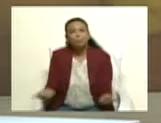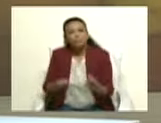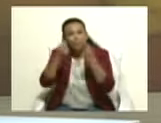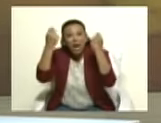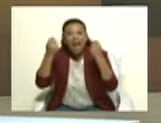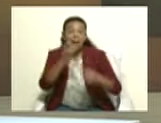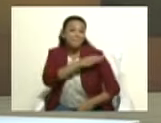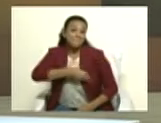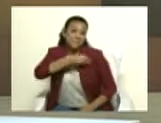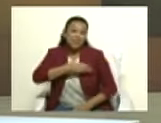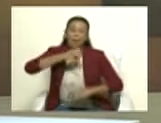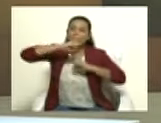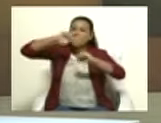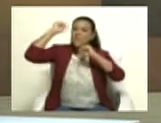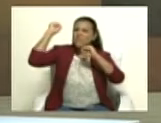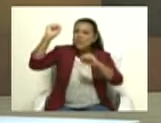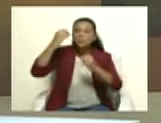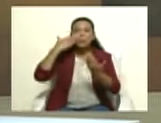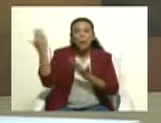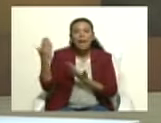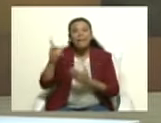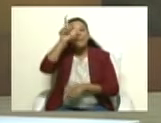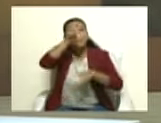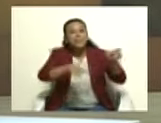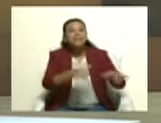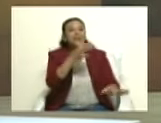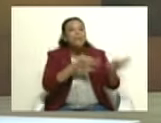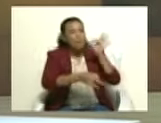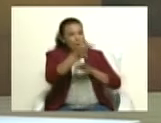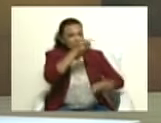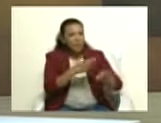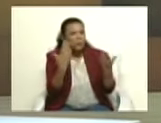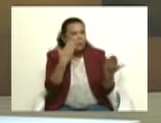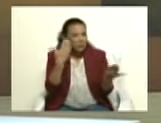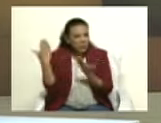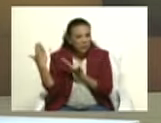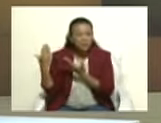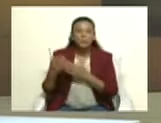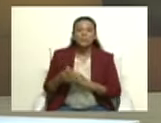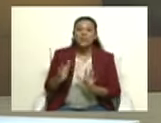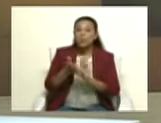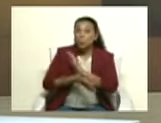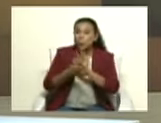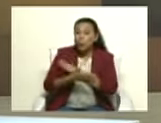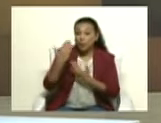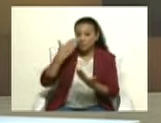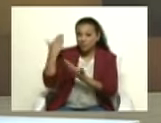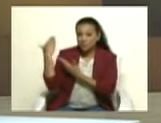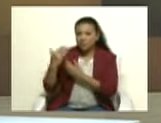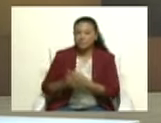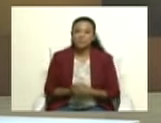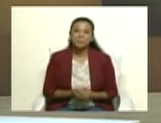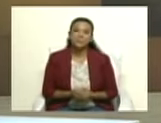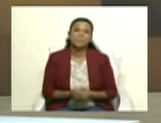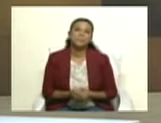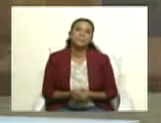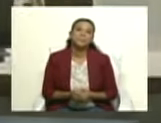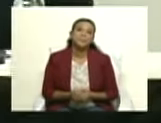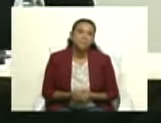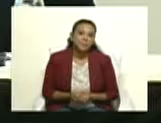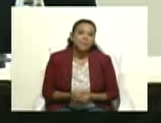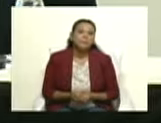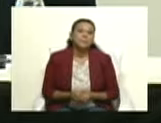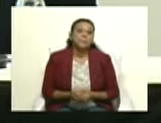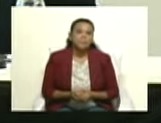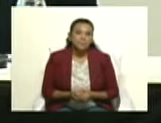la gran misión Viva Venezuela. Meisbert Patricia Bolívar nos presenta los detalles en el siguiente reporte.